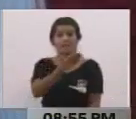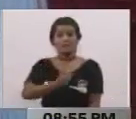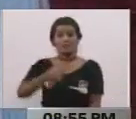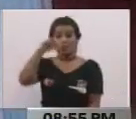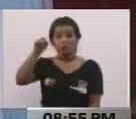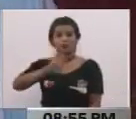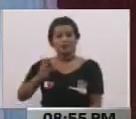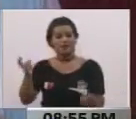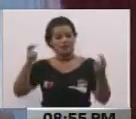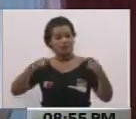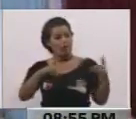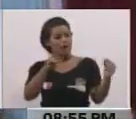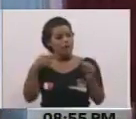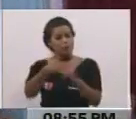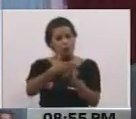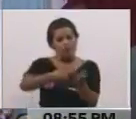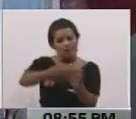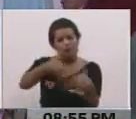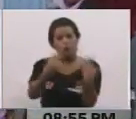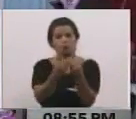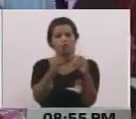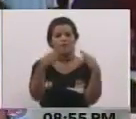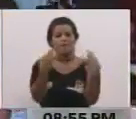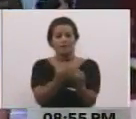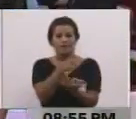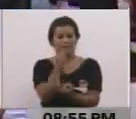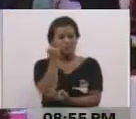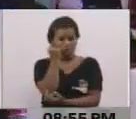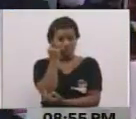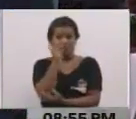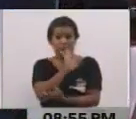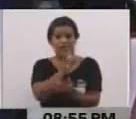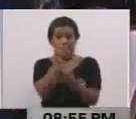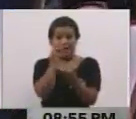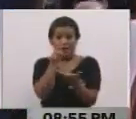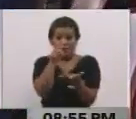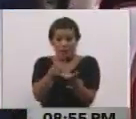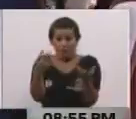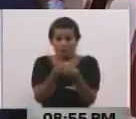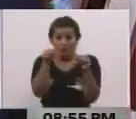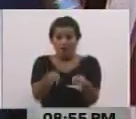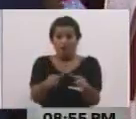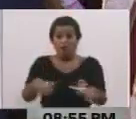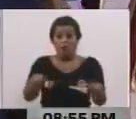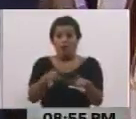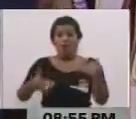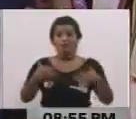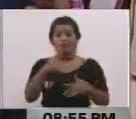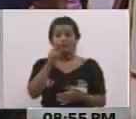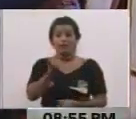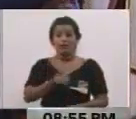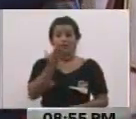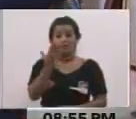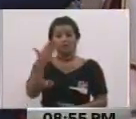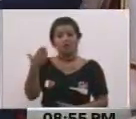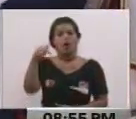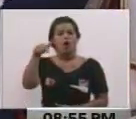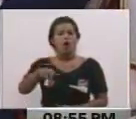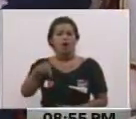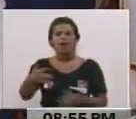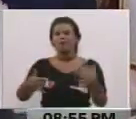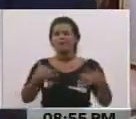acompañan el día de hoy aquí en el despacho 1, en el Palacio de Miraflores, a estas actividades de